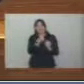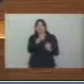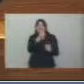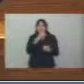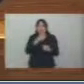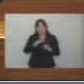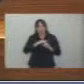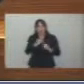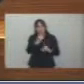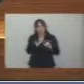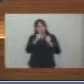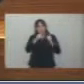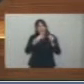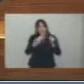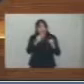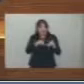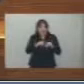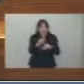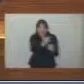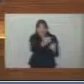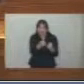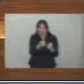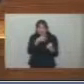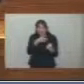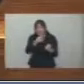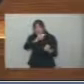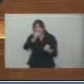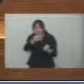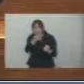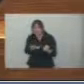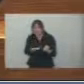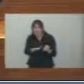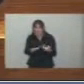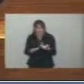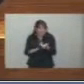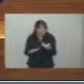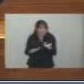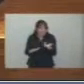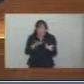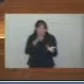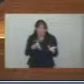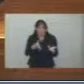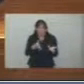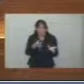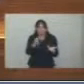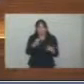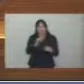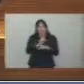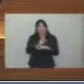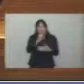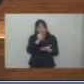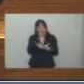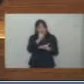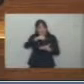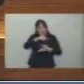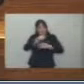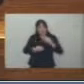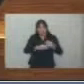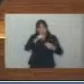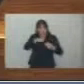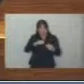Incluso imprescindibles y ahora sean tan malos. ¿Cómo es posible que se utilice financiación bancaria aquí, que eso aquí sea malo,